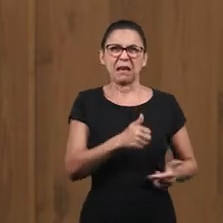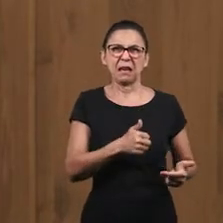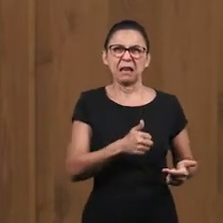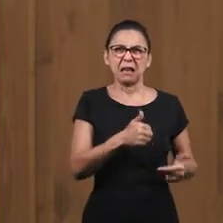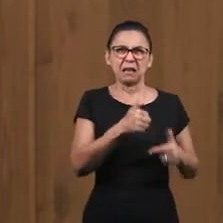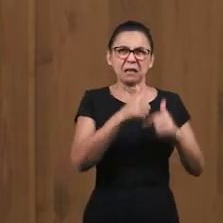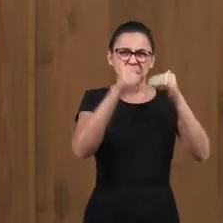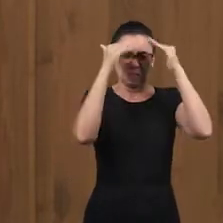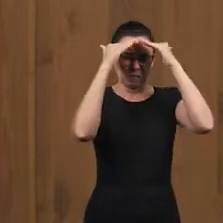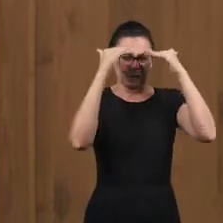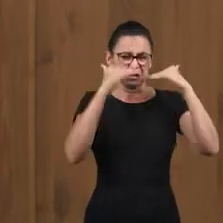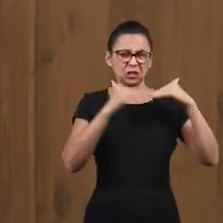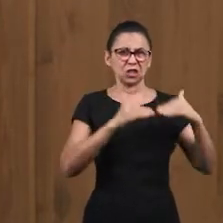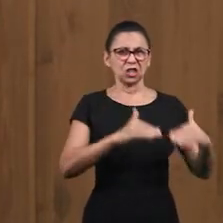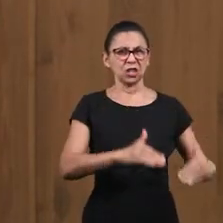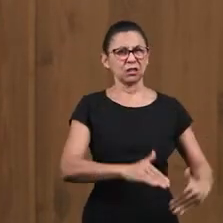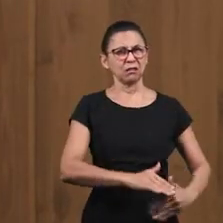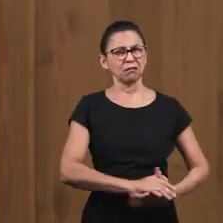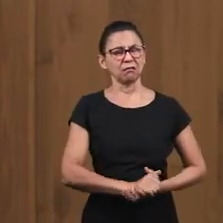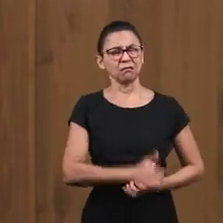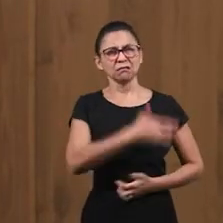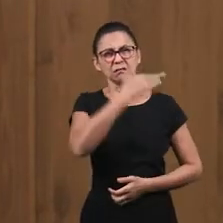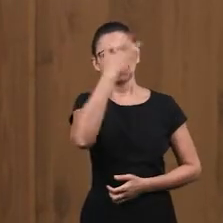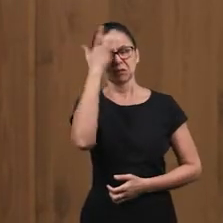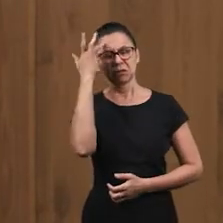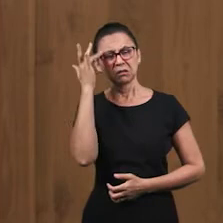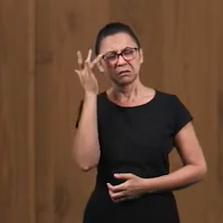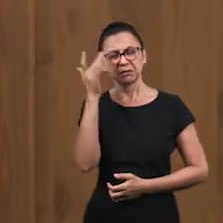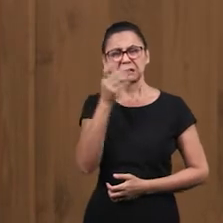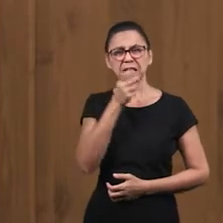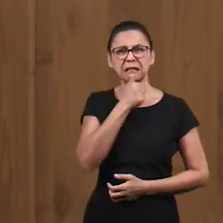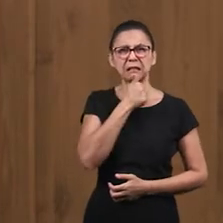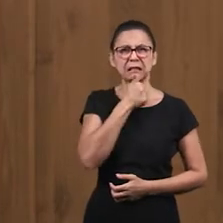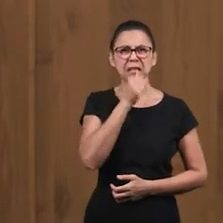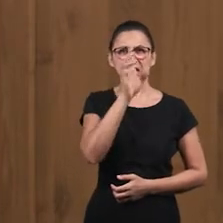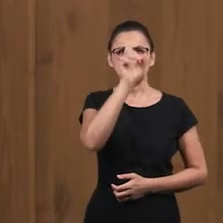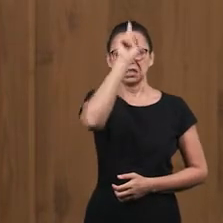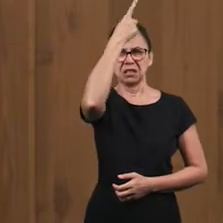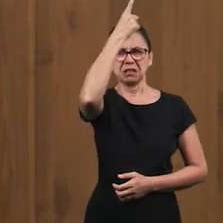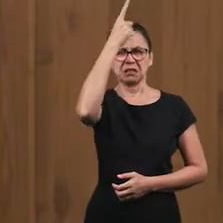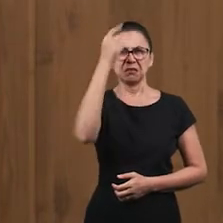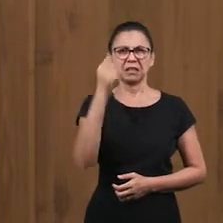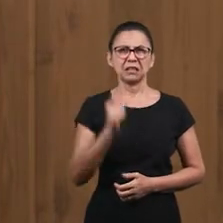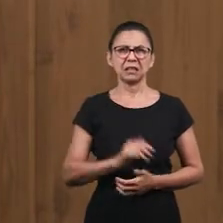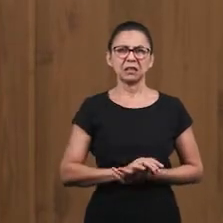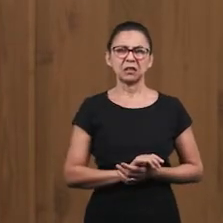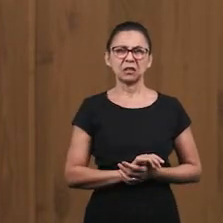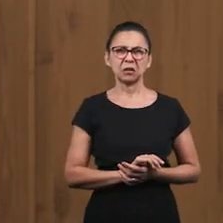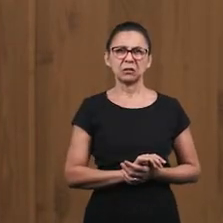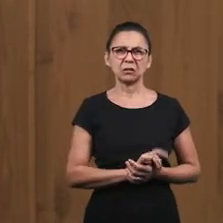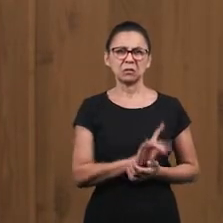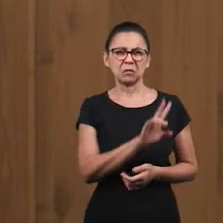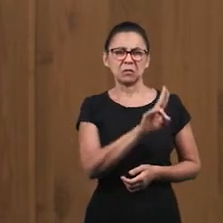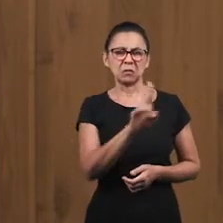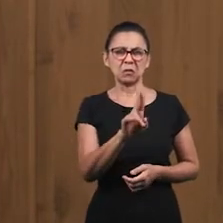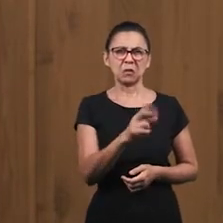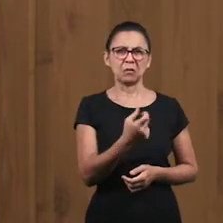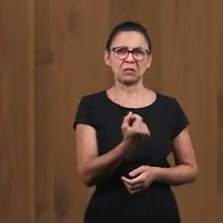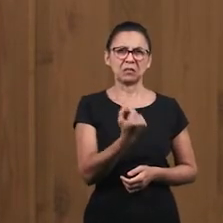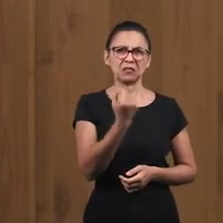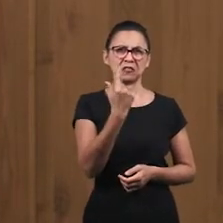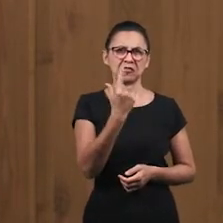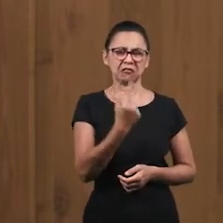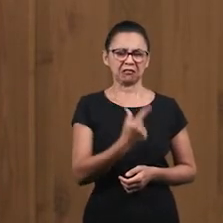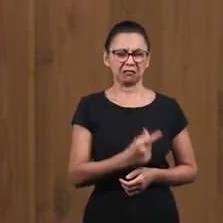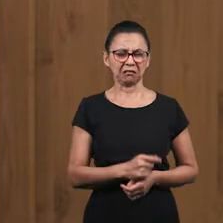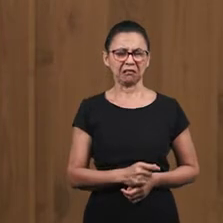colocan apodos a las personas y quedan tristes, maltratan a las personas y después dicen